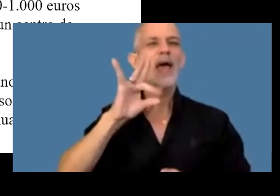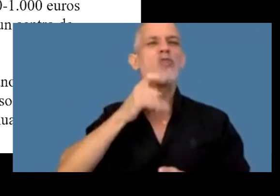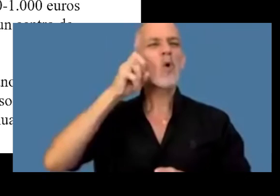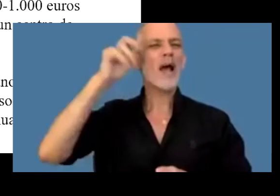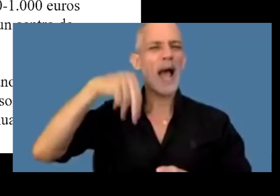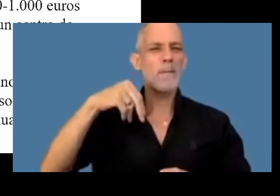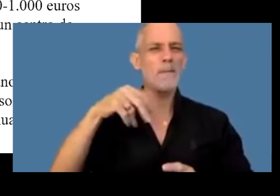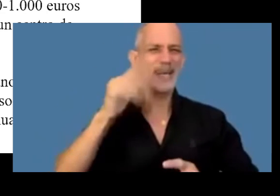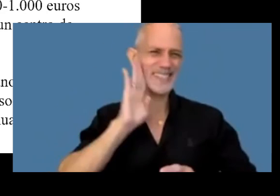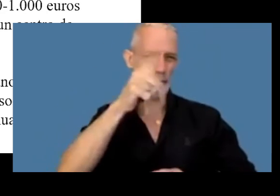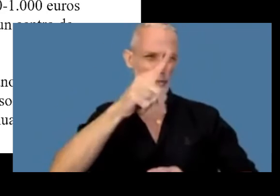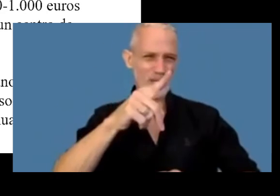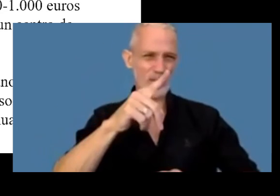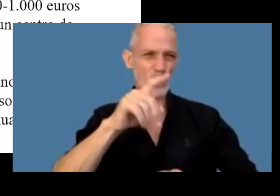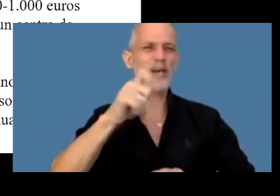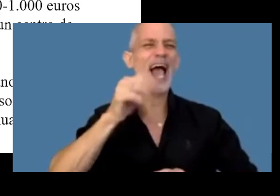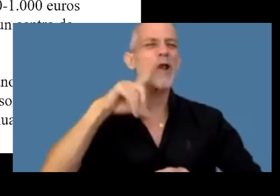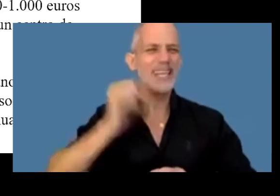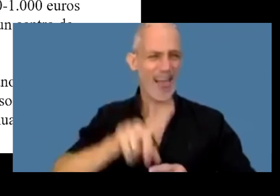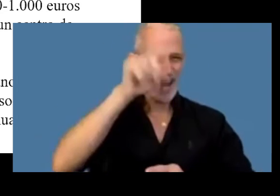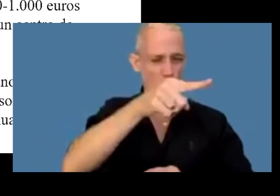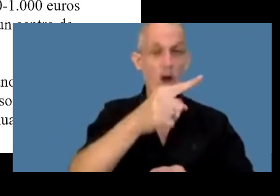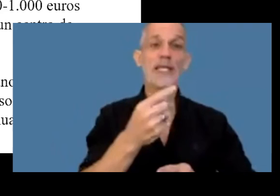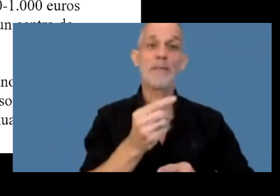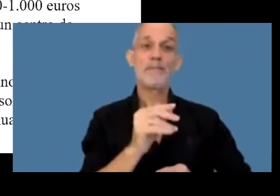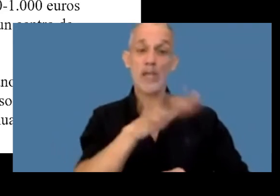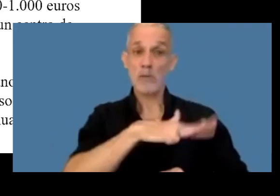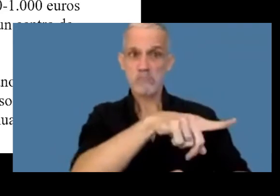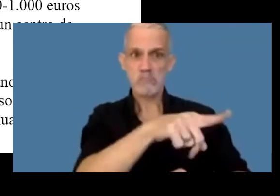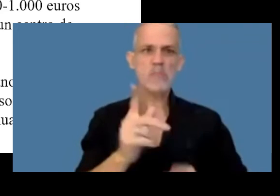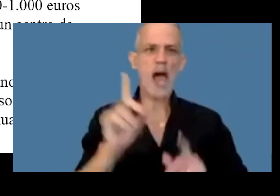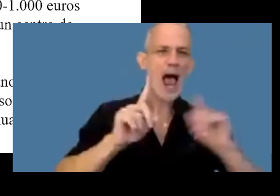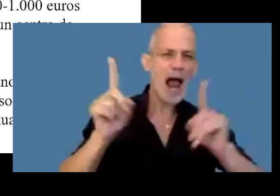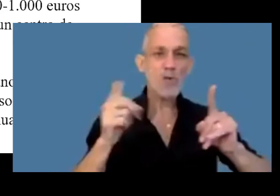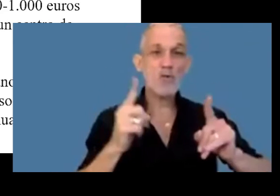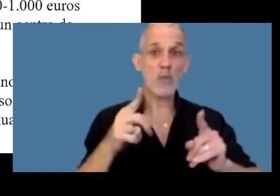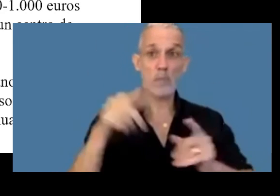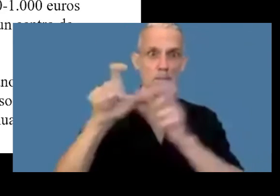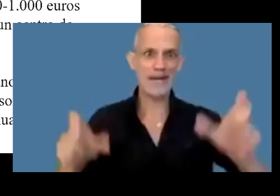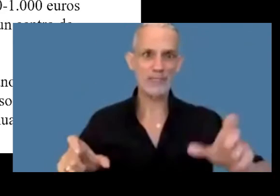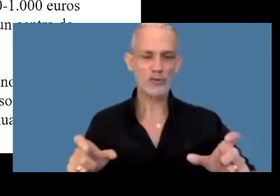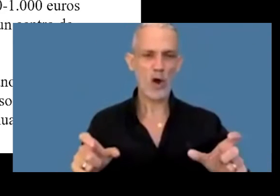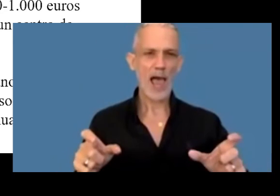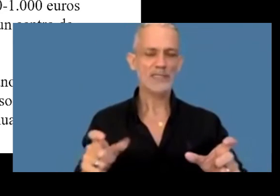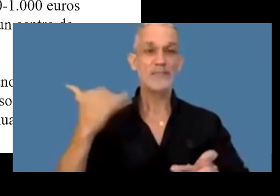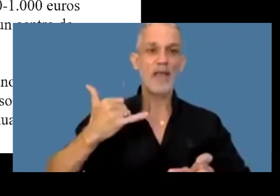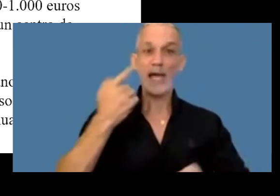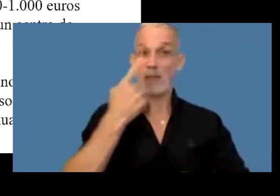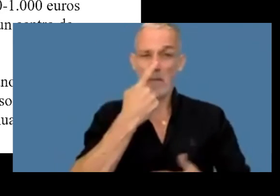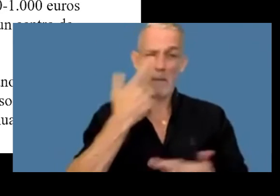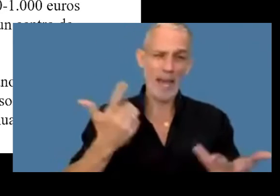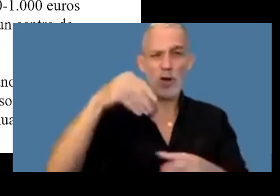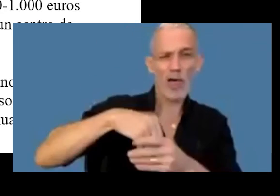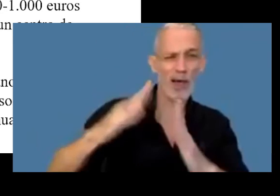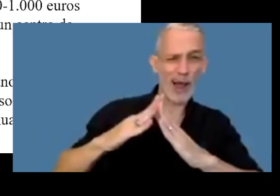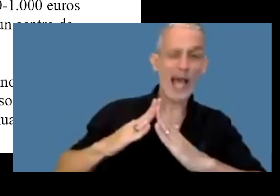Norte, se dispuso que algunos ciudadanos tenían mascotas dentro del hogar. Bueno,